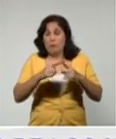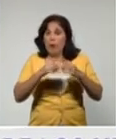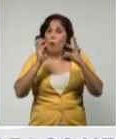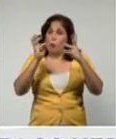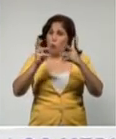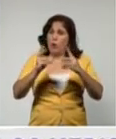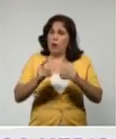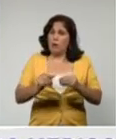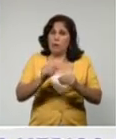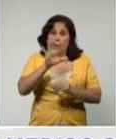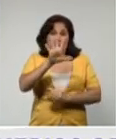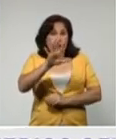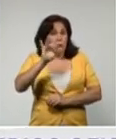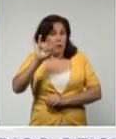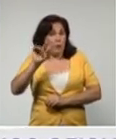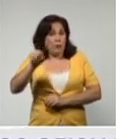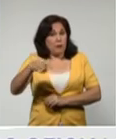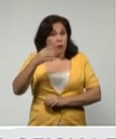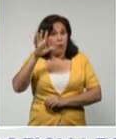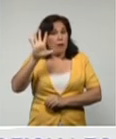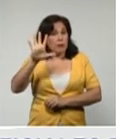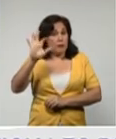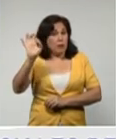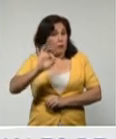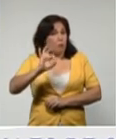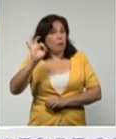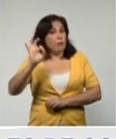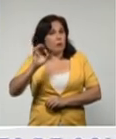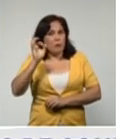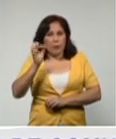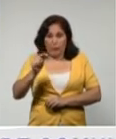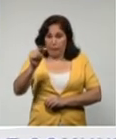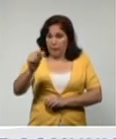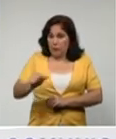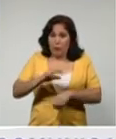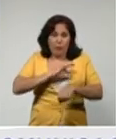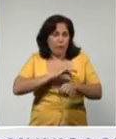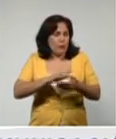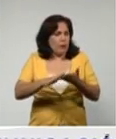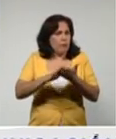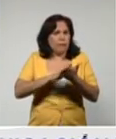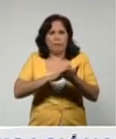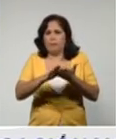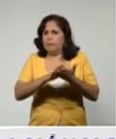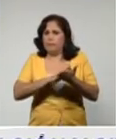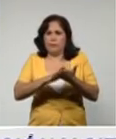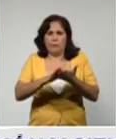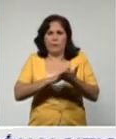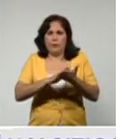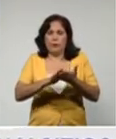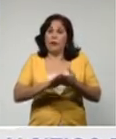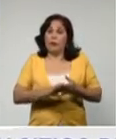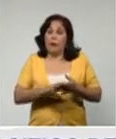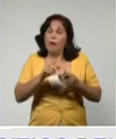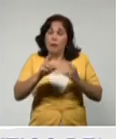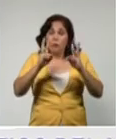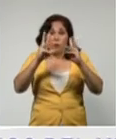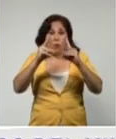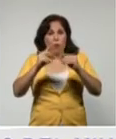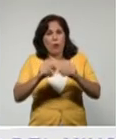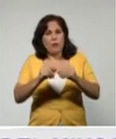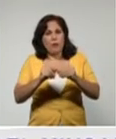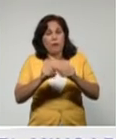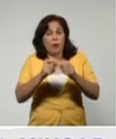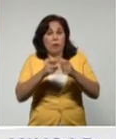de 57,5% de los diagnosticados asintomáticos es una cifra